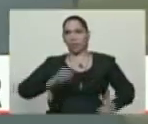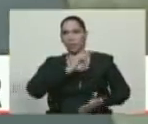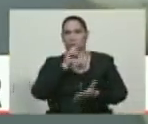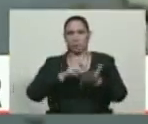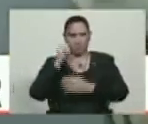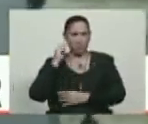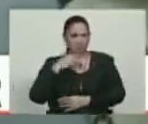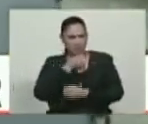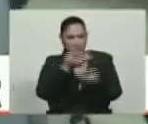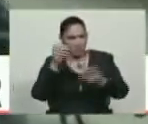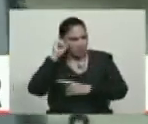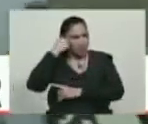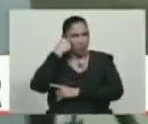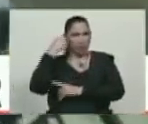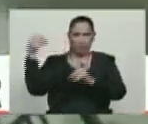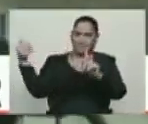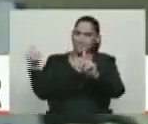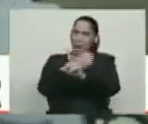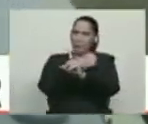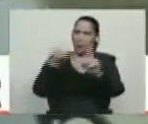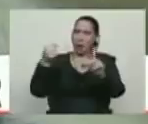¿Ustedes se acuerdan cuando los atacaron